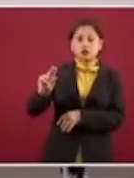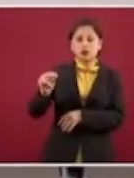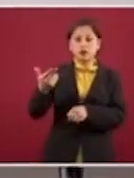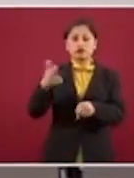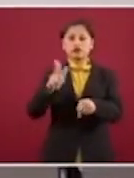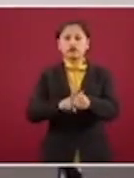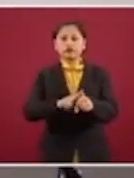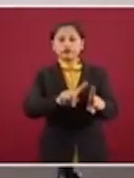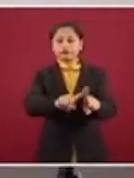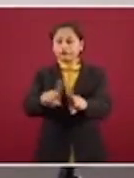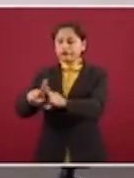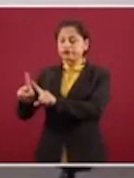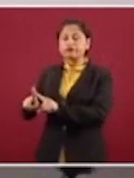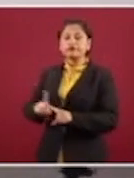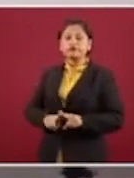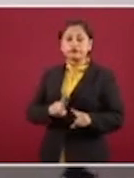del